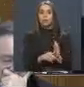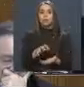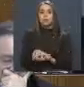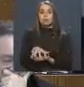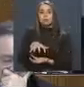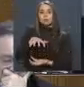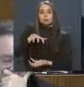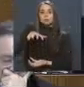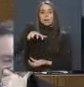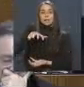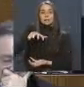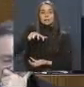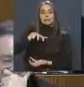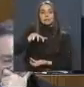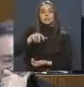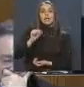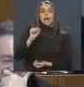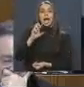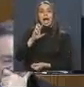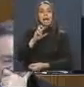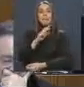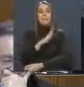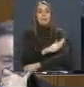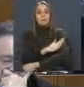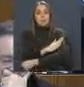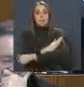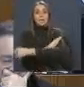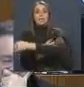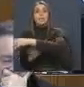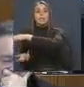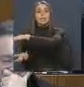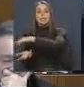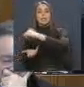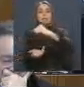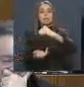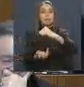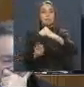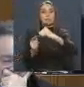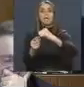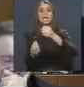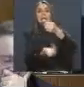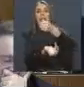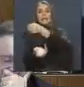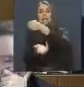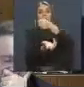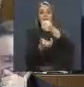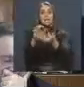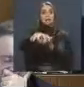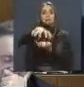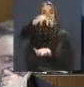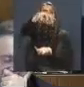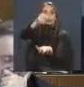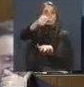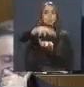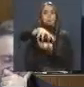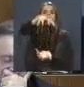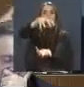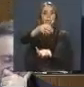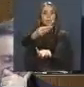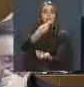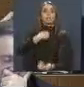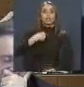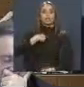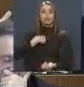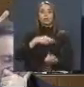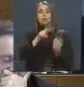crece más encima, lo toma la AFP y lo remata. Es esa que más creció, por tanto como creció, también yo te